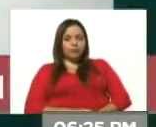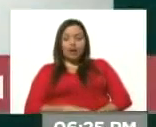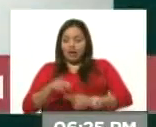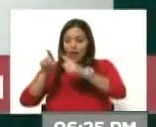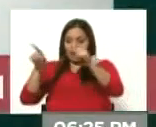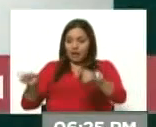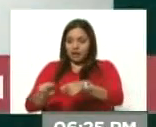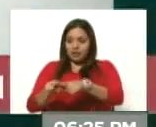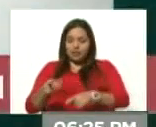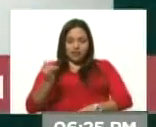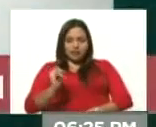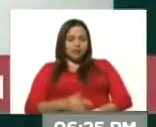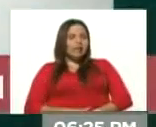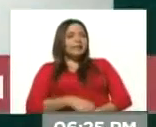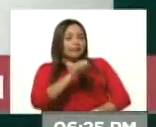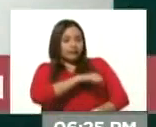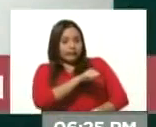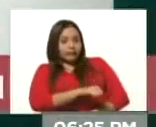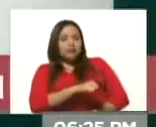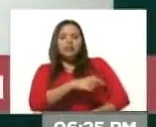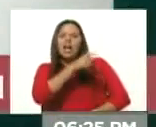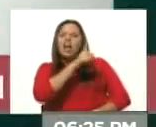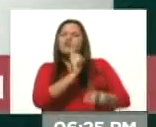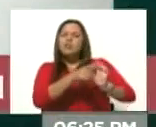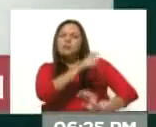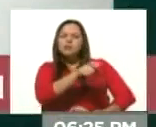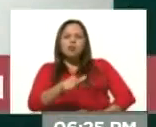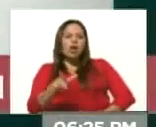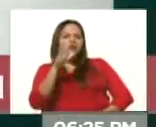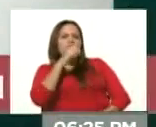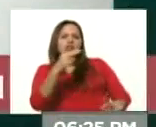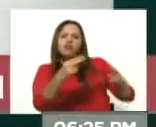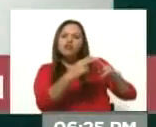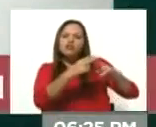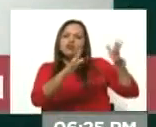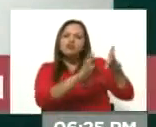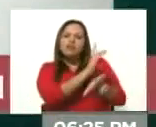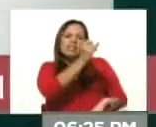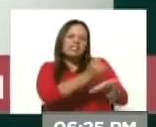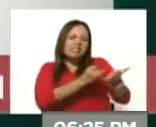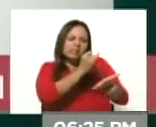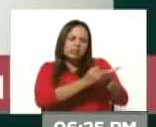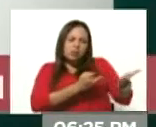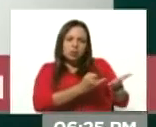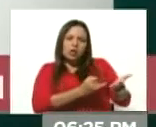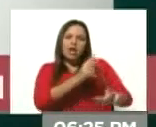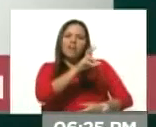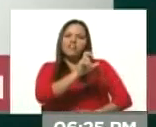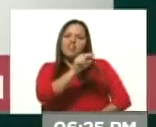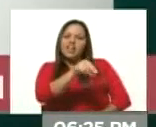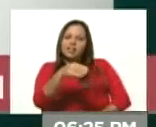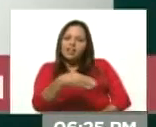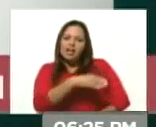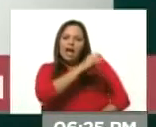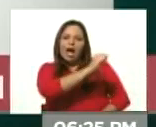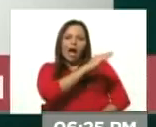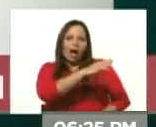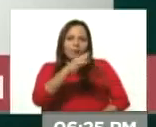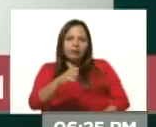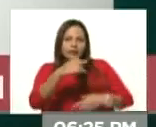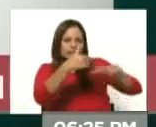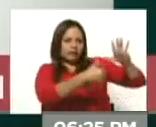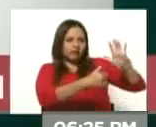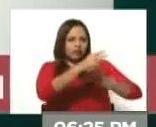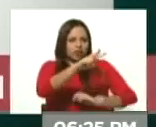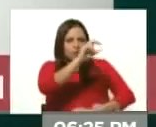desconocimiento que hay de la reducida afiliación todavía el 62 por ciento